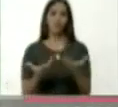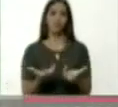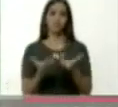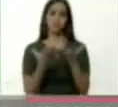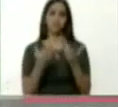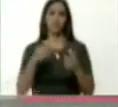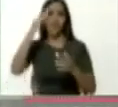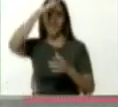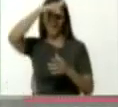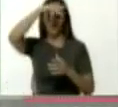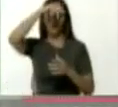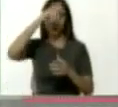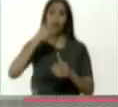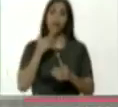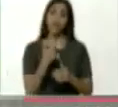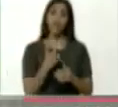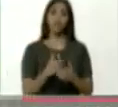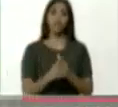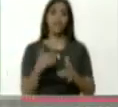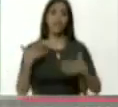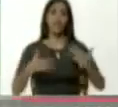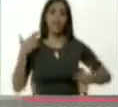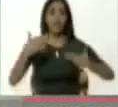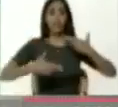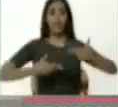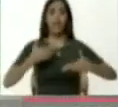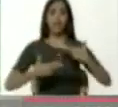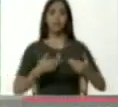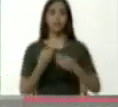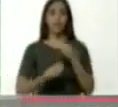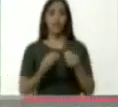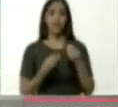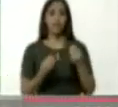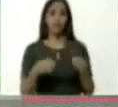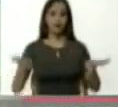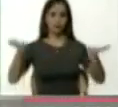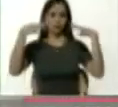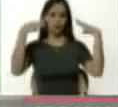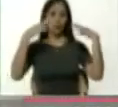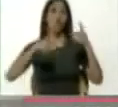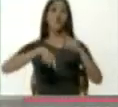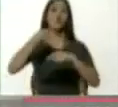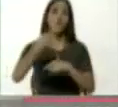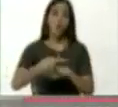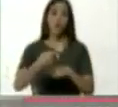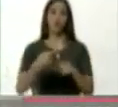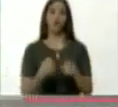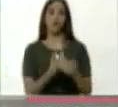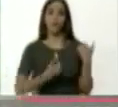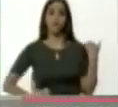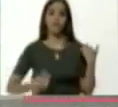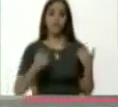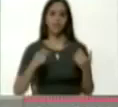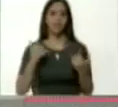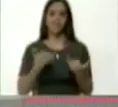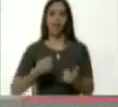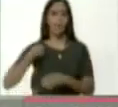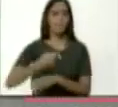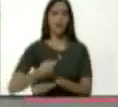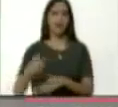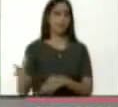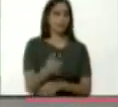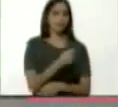Amazonía. Asegura que los actos criminales se realizan para llamar la atención luego de que el Ejecutivo les retirara la